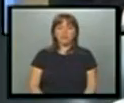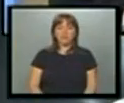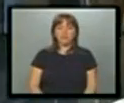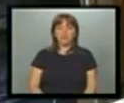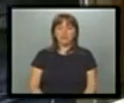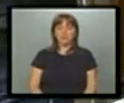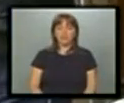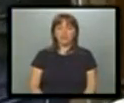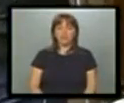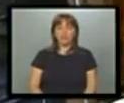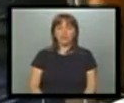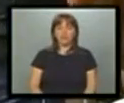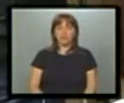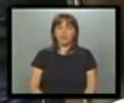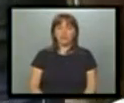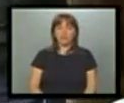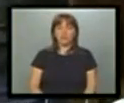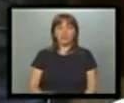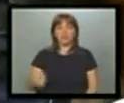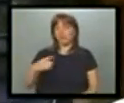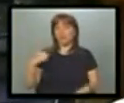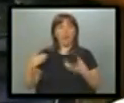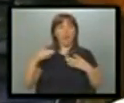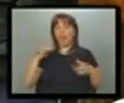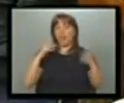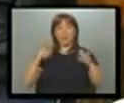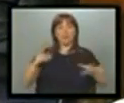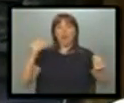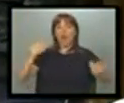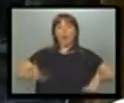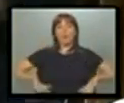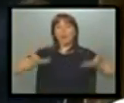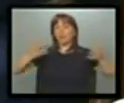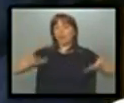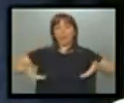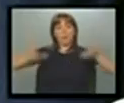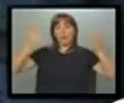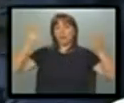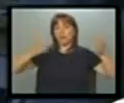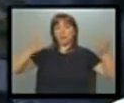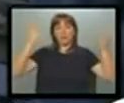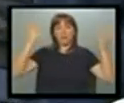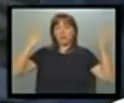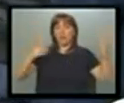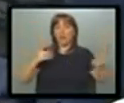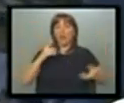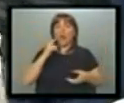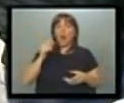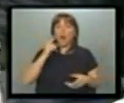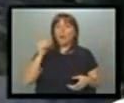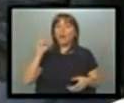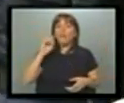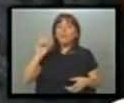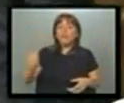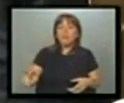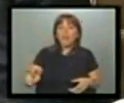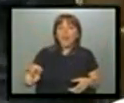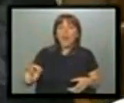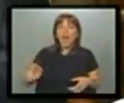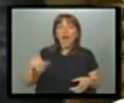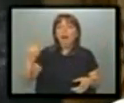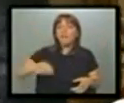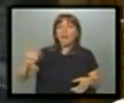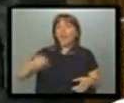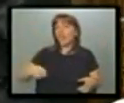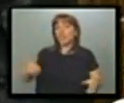Y bueno, se ve que tanto estamos hablando de los aumentos, de algún tipo de promociones, que este hombre vio algún tipo de artículo más